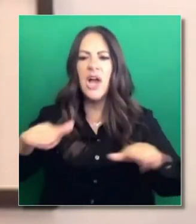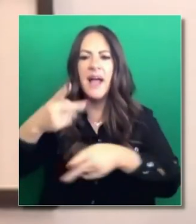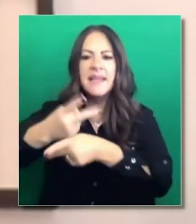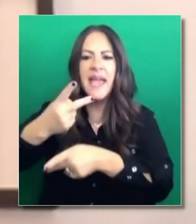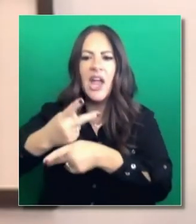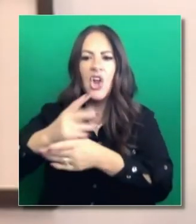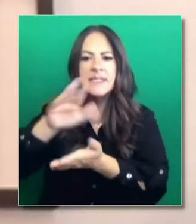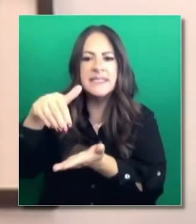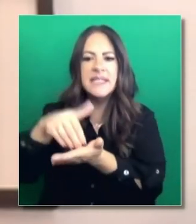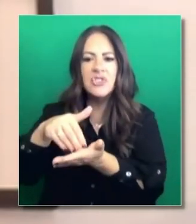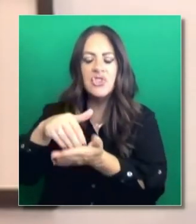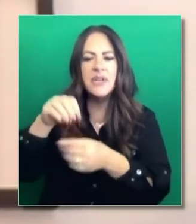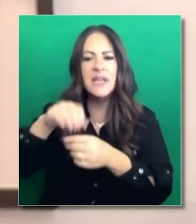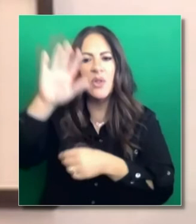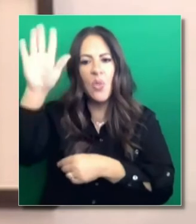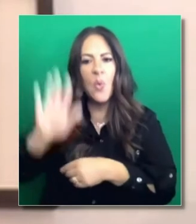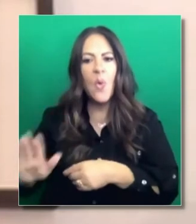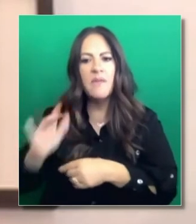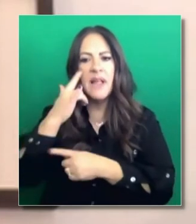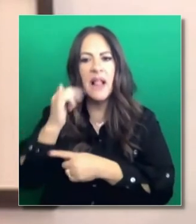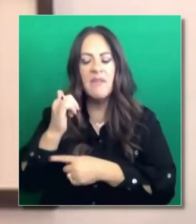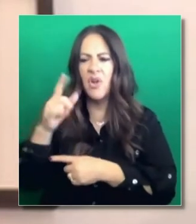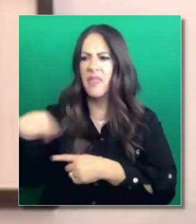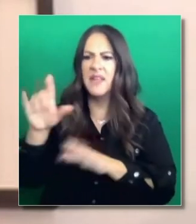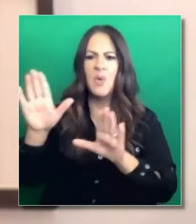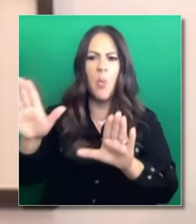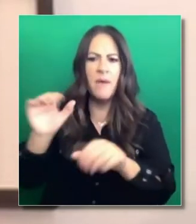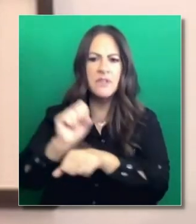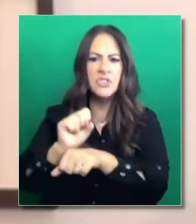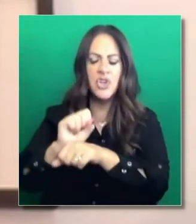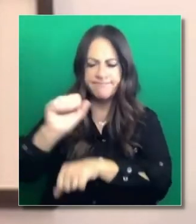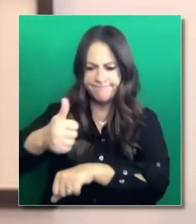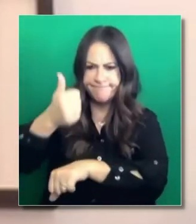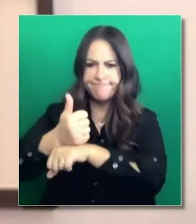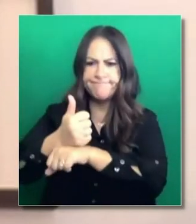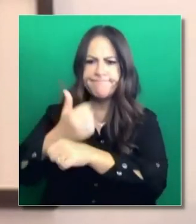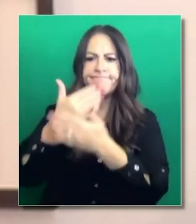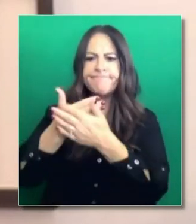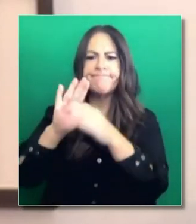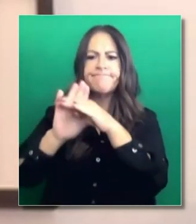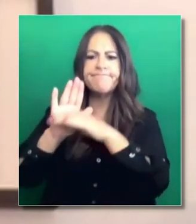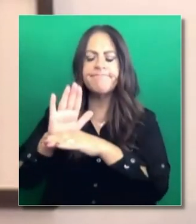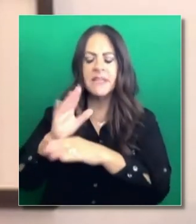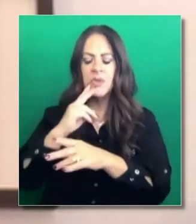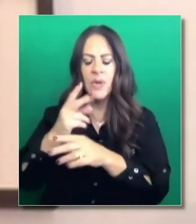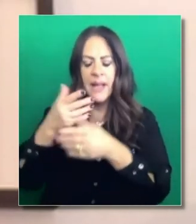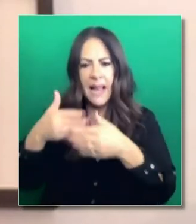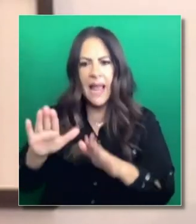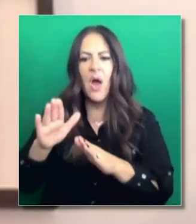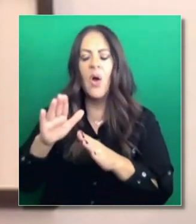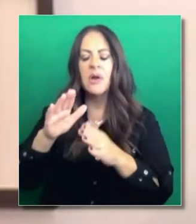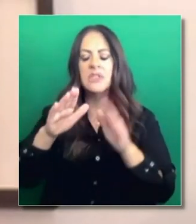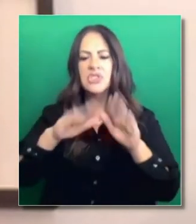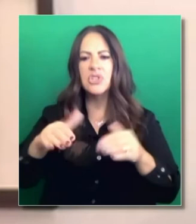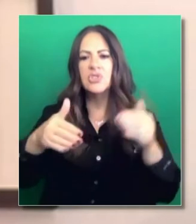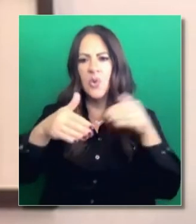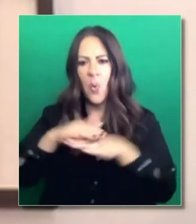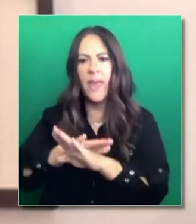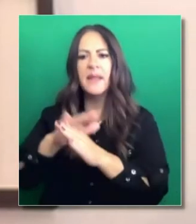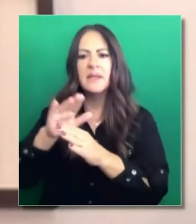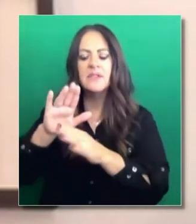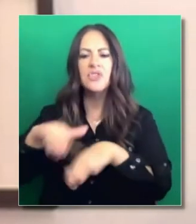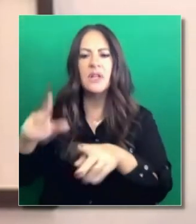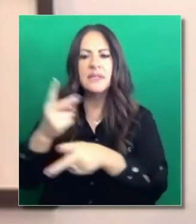infantil, que han hecho una labor sorprendente, implementando protocolos para mantener sus instalaciones